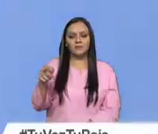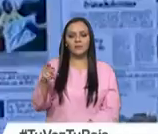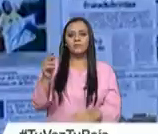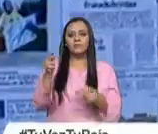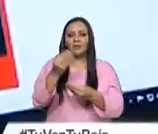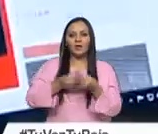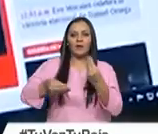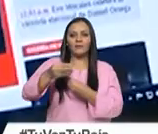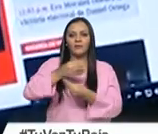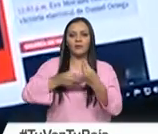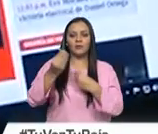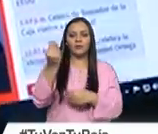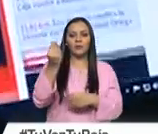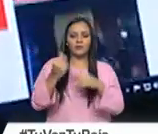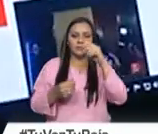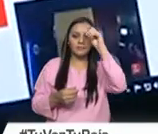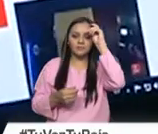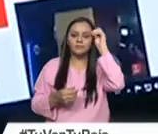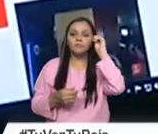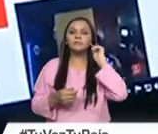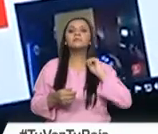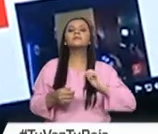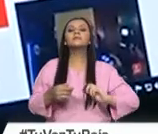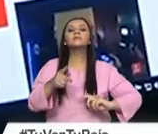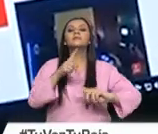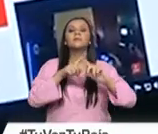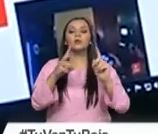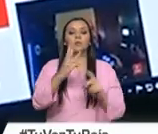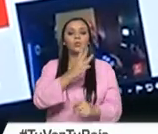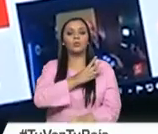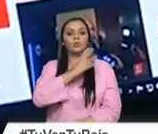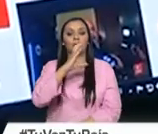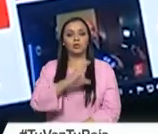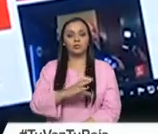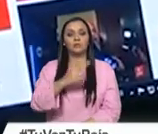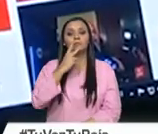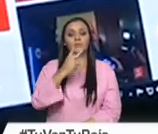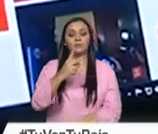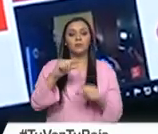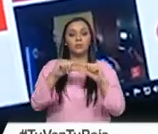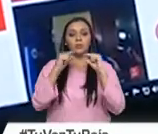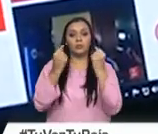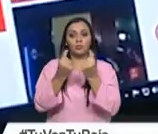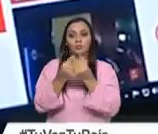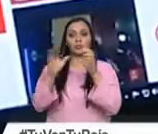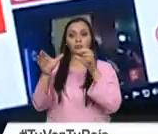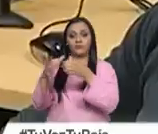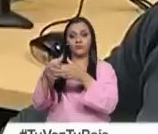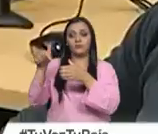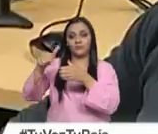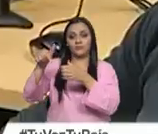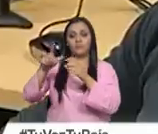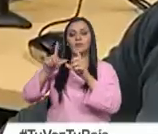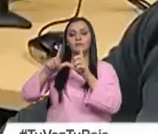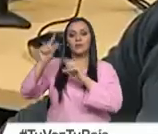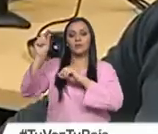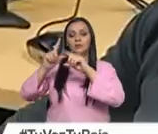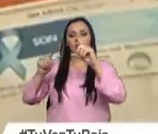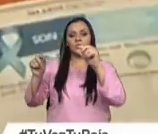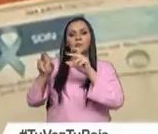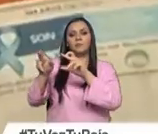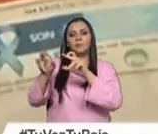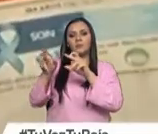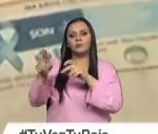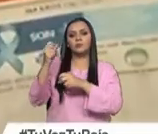dinero por narcoactividad. Sin embargo, Washington concedió al grupo editorial El Siglo La Estrella GS una licencia